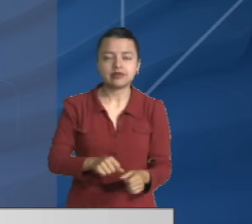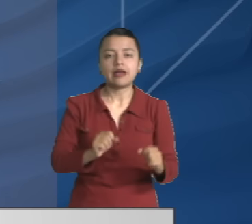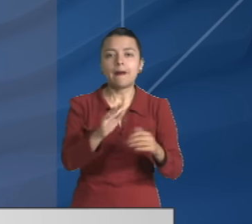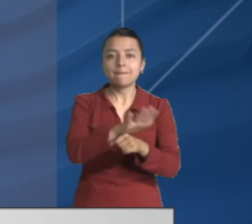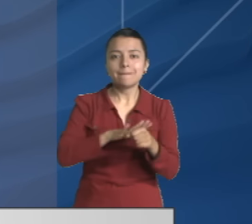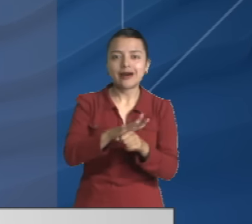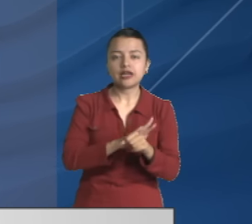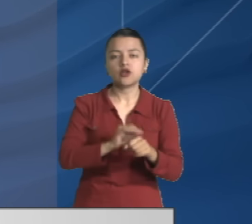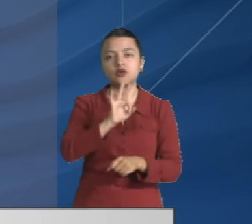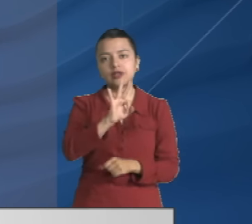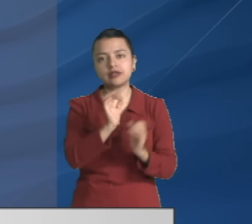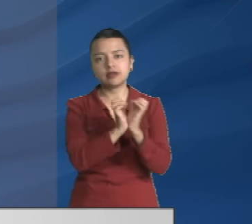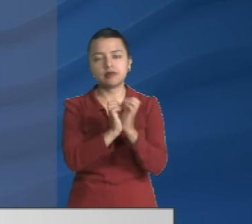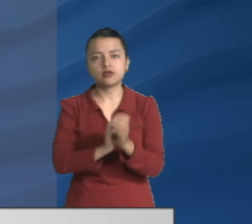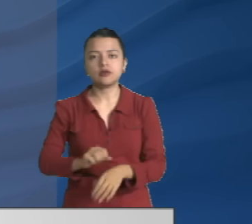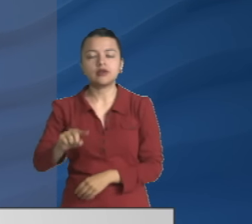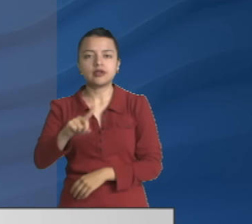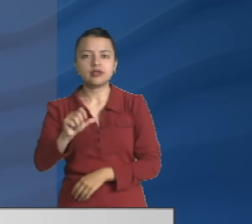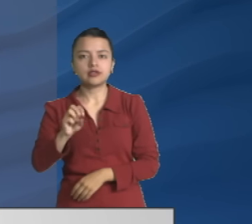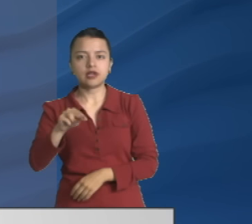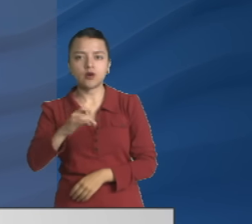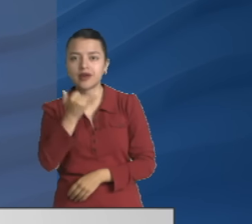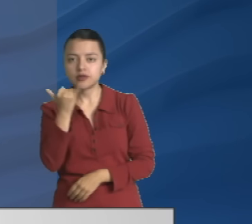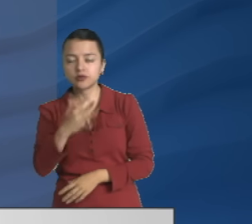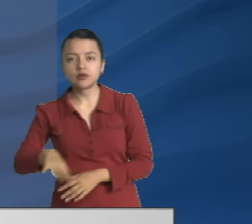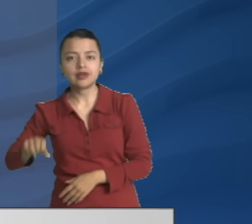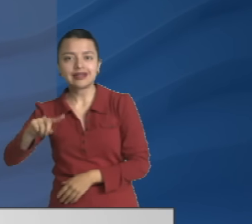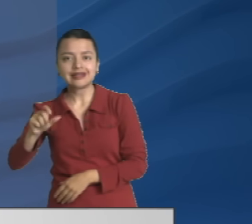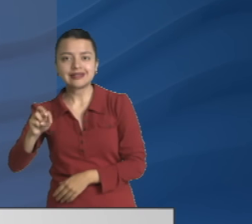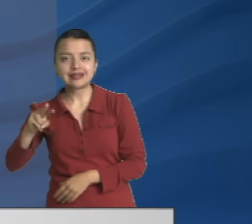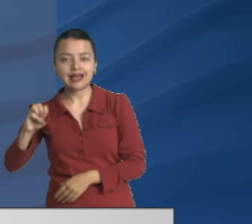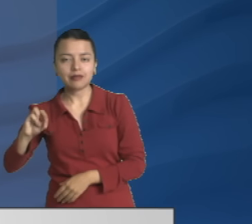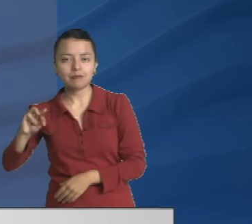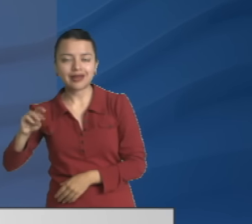Mayo, Salón Azul, San Martín, San Luis,